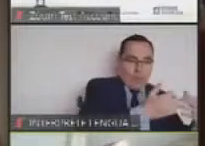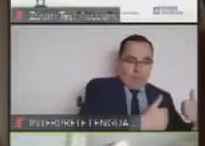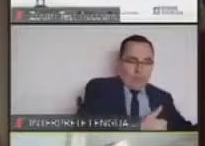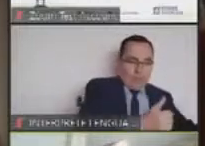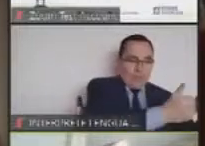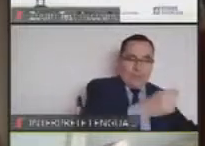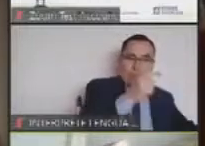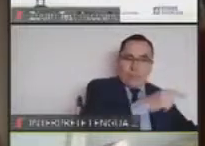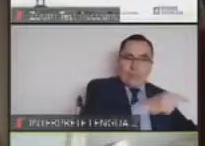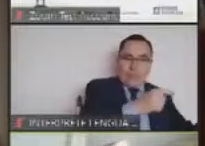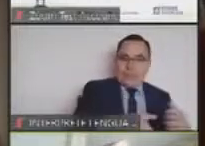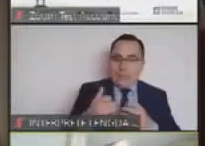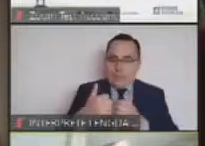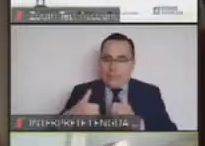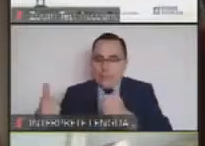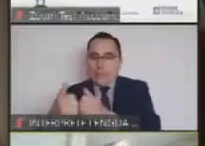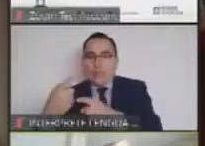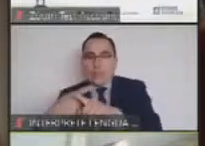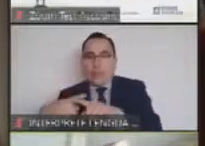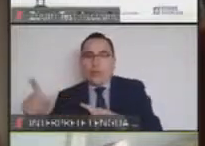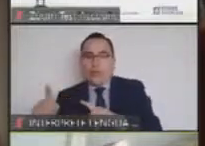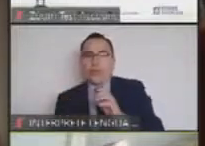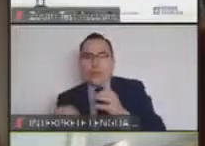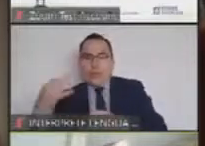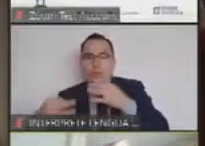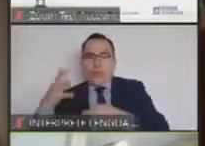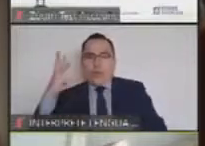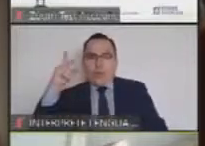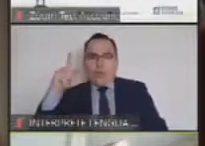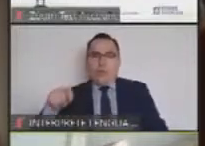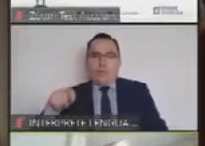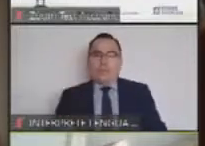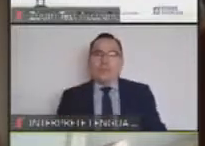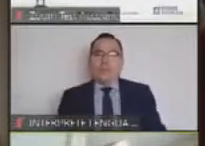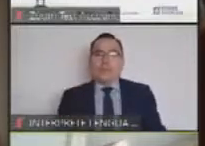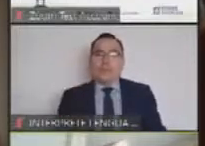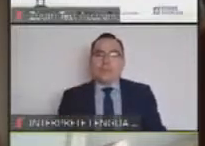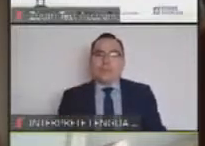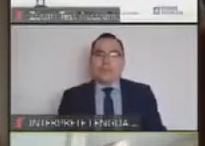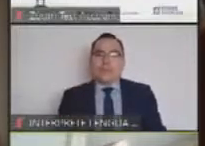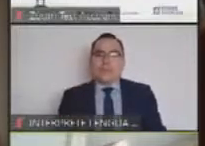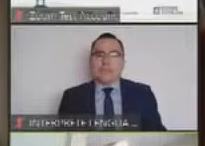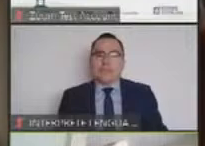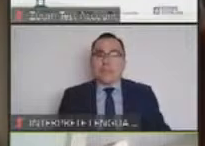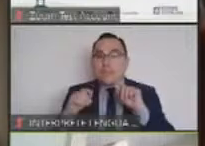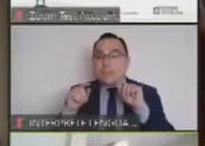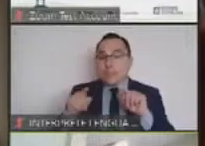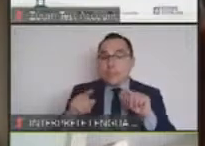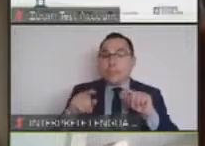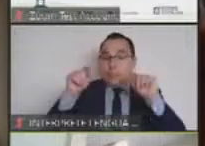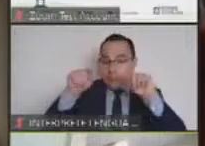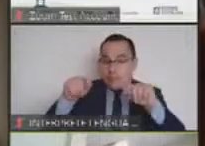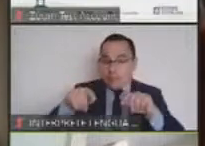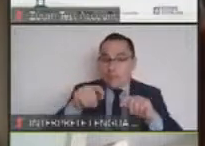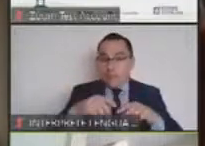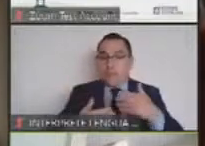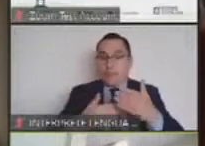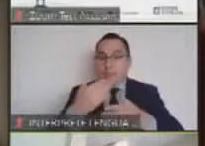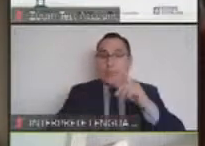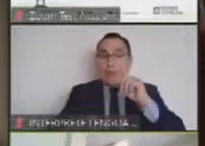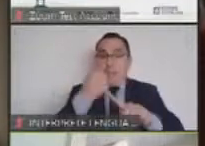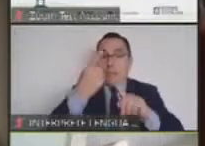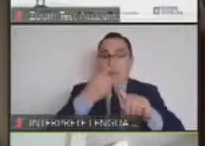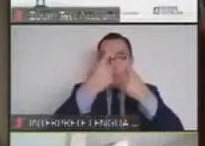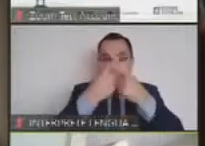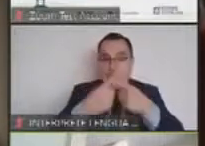una función distinta de la función completamente jurisdiccional. Entonces, esa es una primera